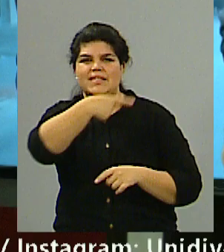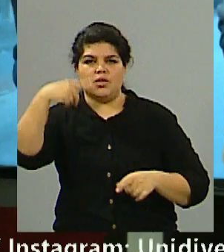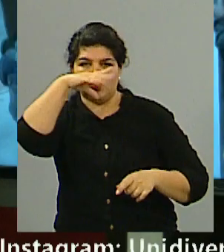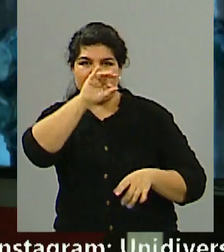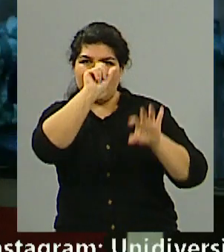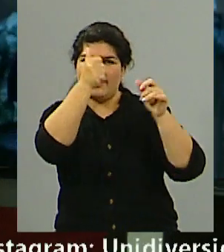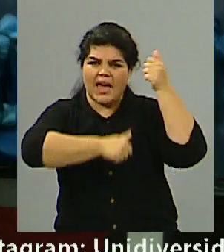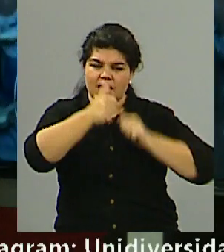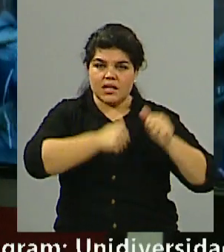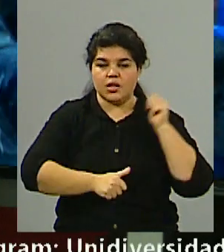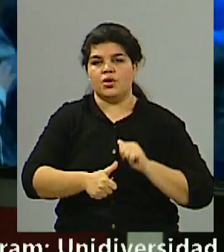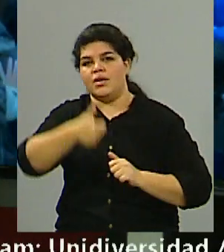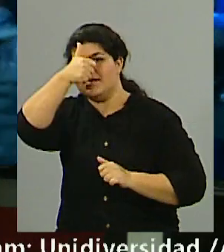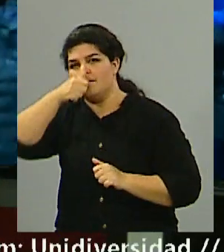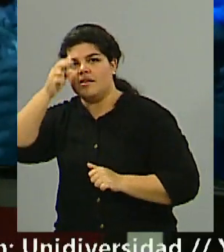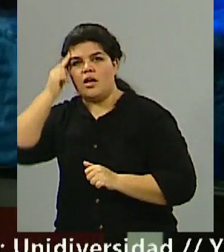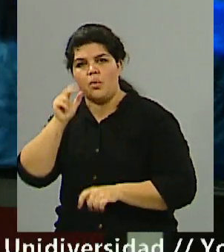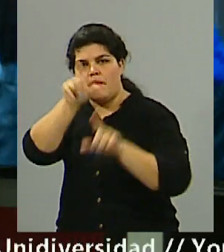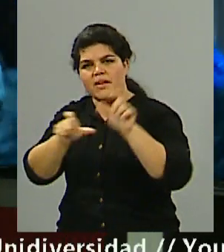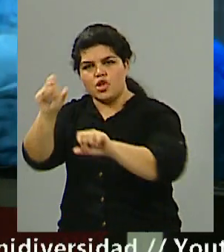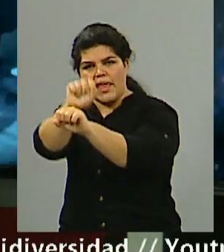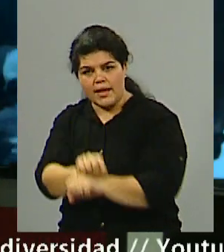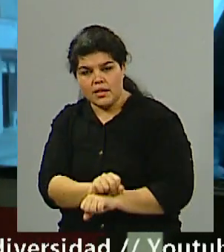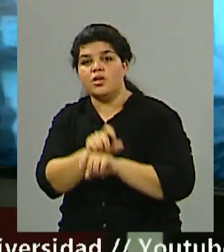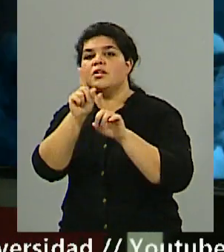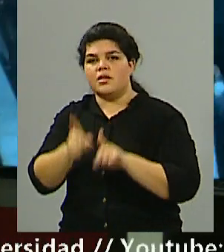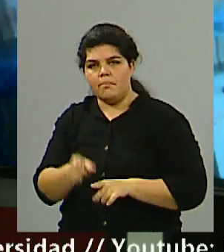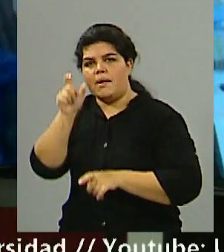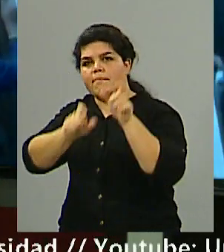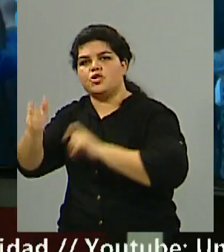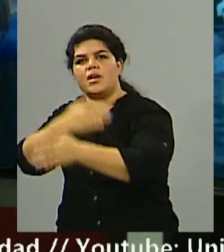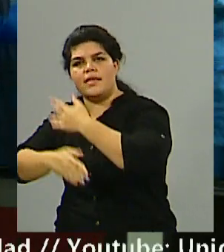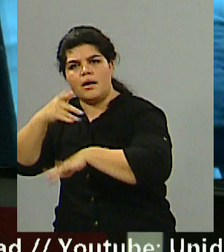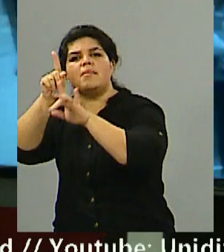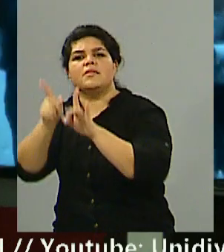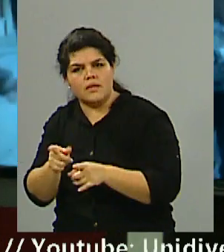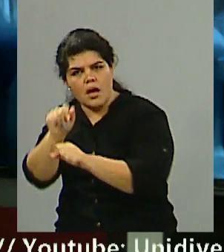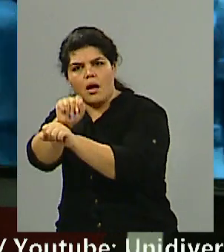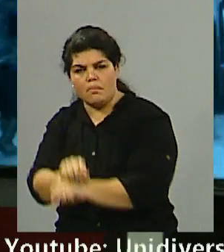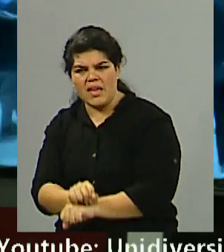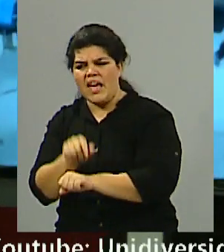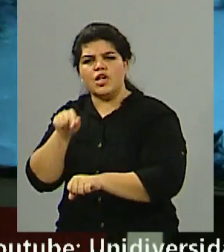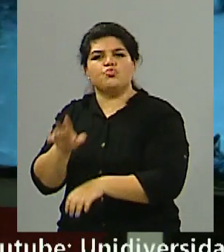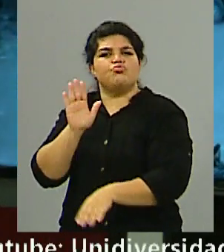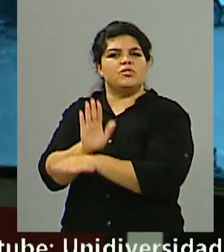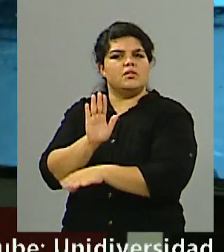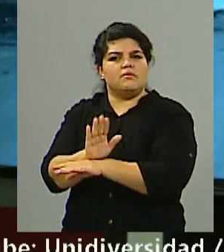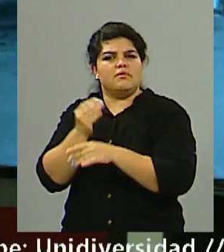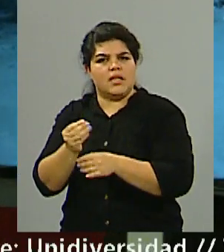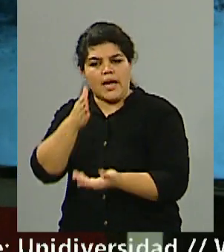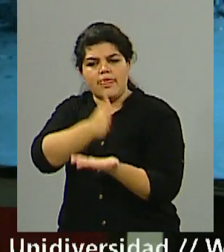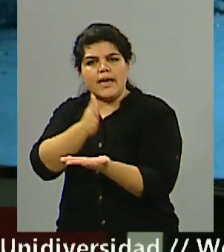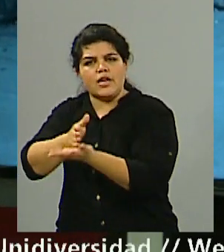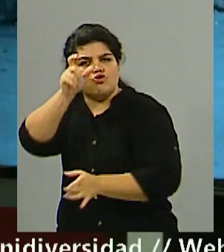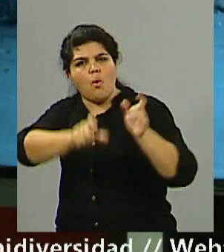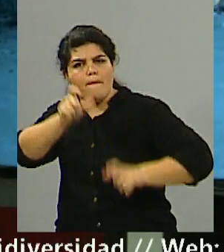69 detenidos. Se hablaba de personas con discapacidad que habían sido detenidas y ahí se hablaba también de la violación que se estaba dando a los derechos